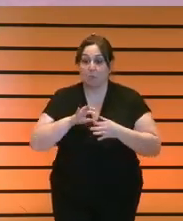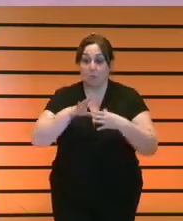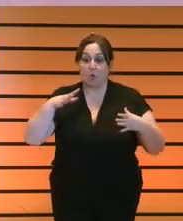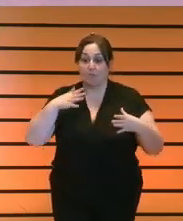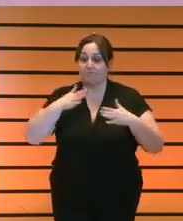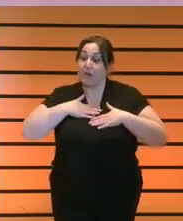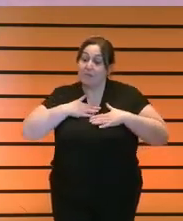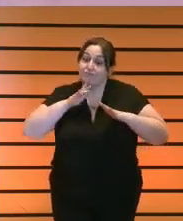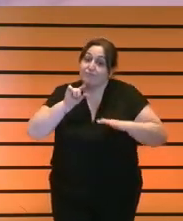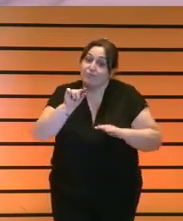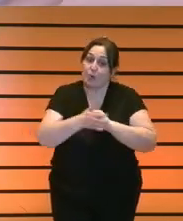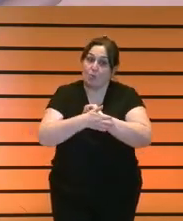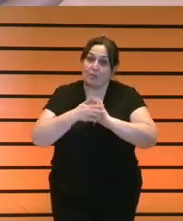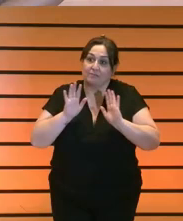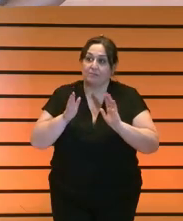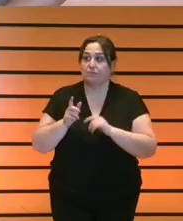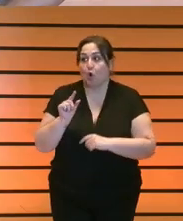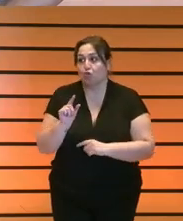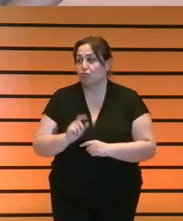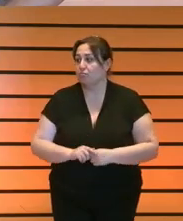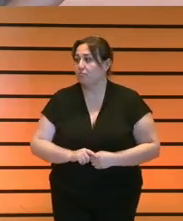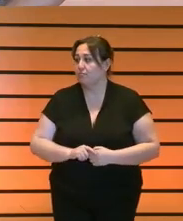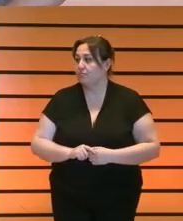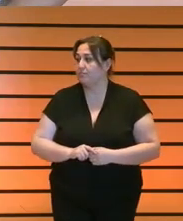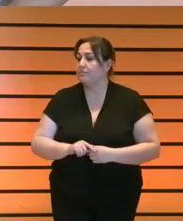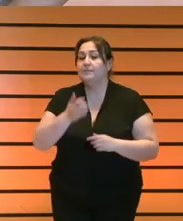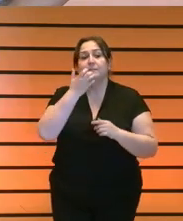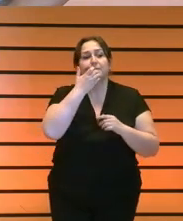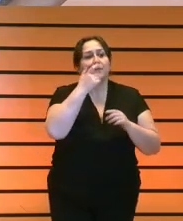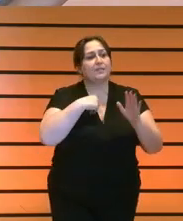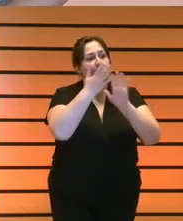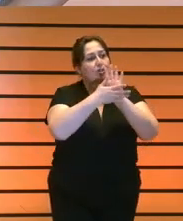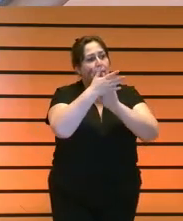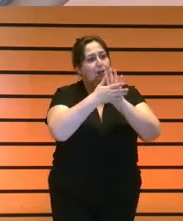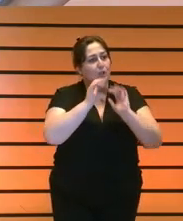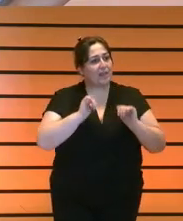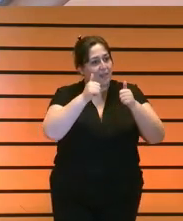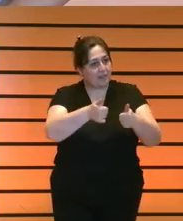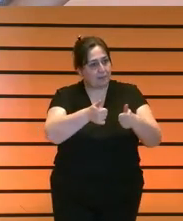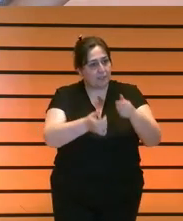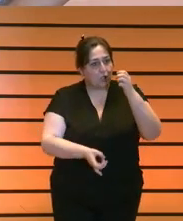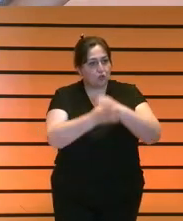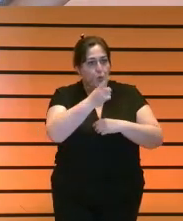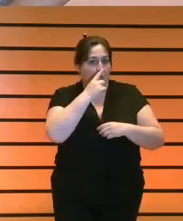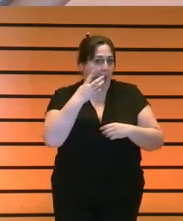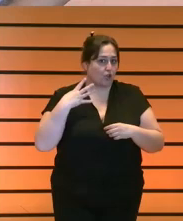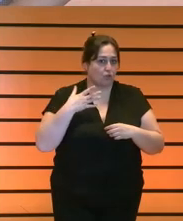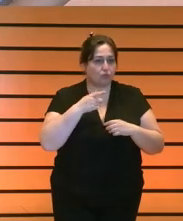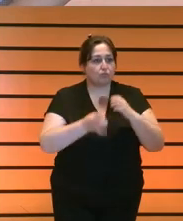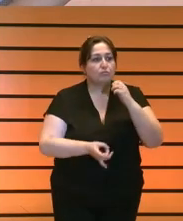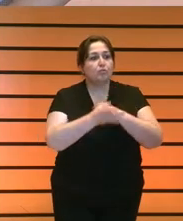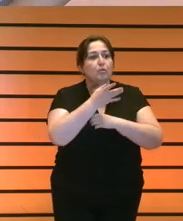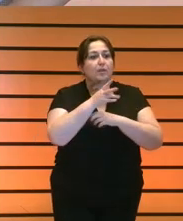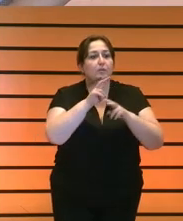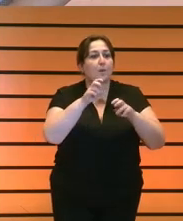cojo. Y si hablamos de iniciativas que han surgido en los últimos años, ¿no?,